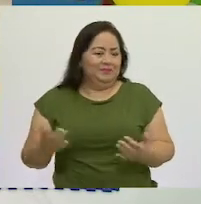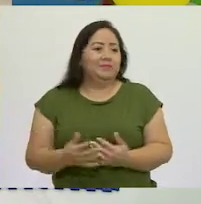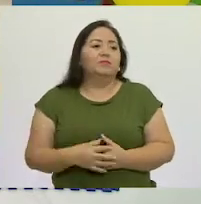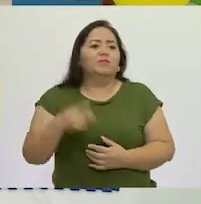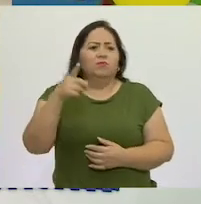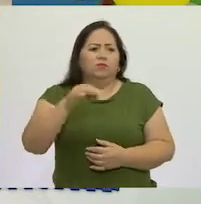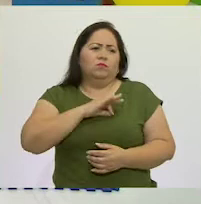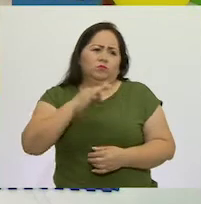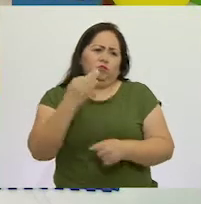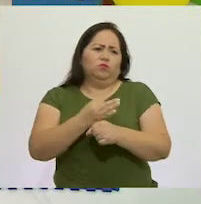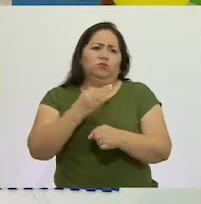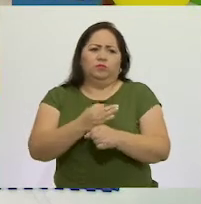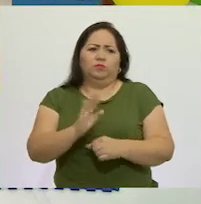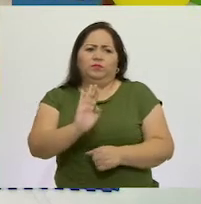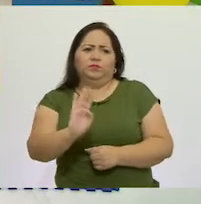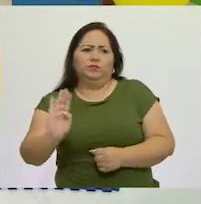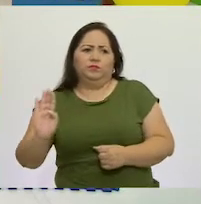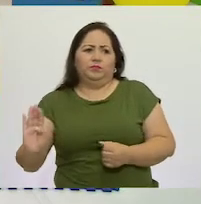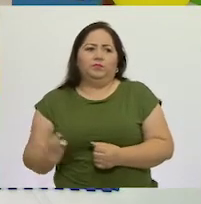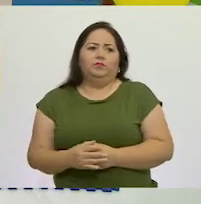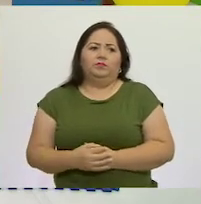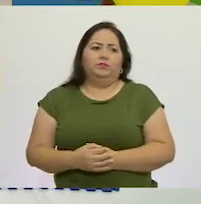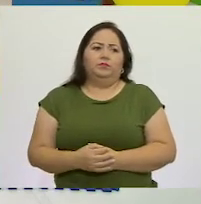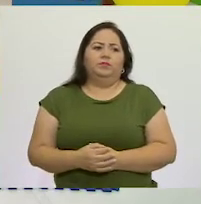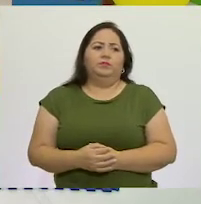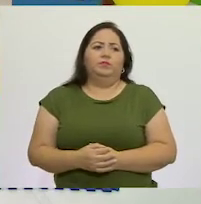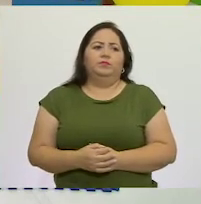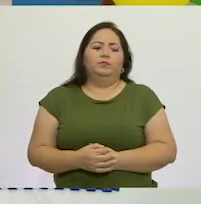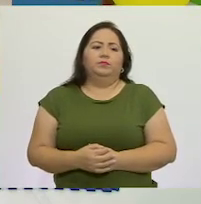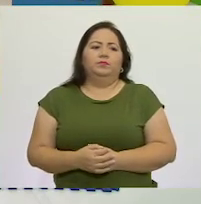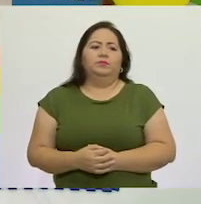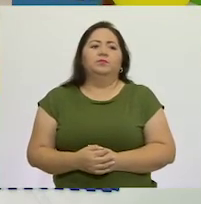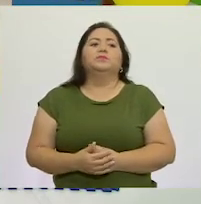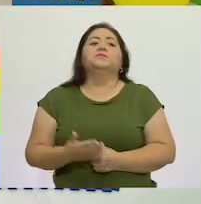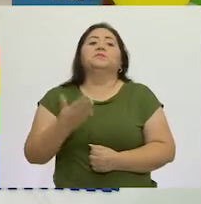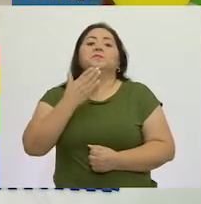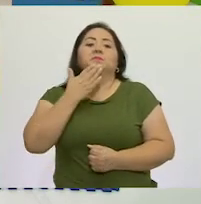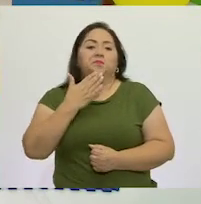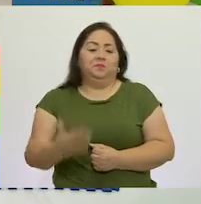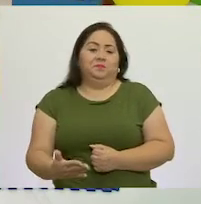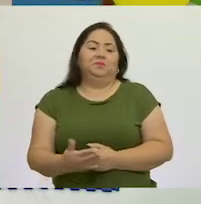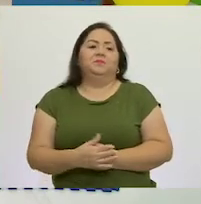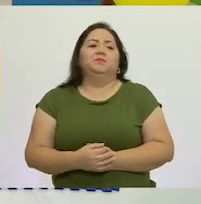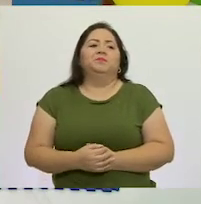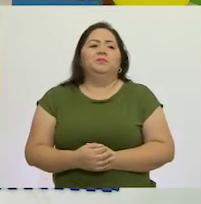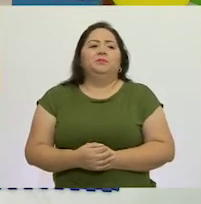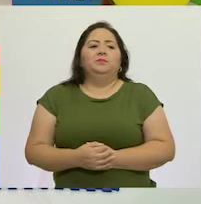Puedes pegarlas ahí abajo. Muy bien.